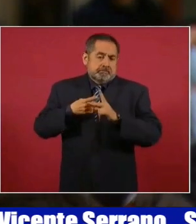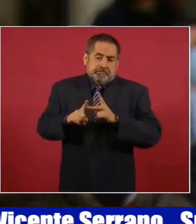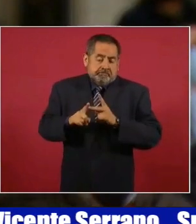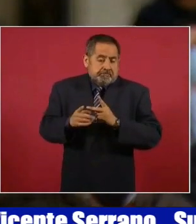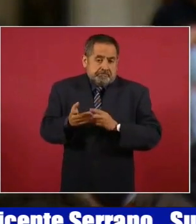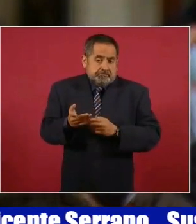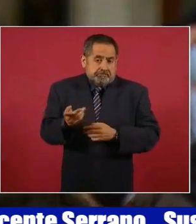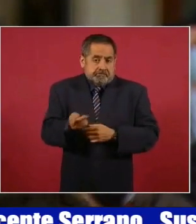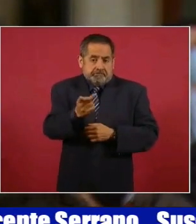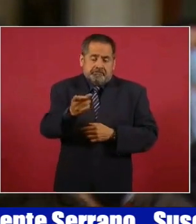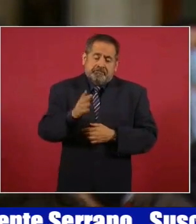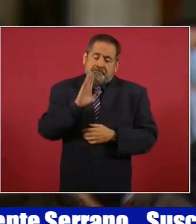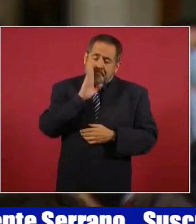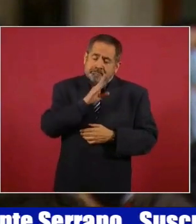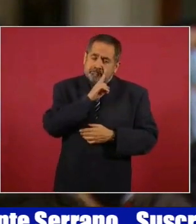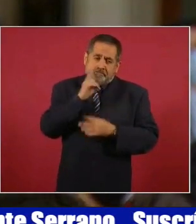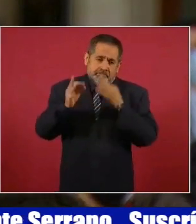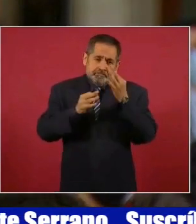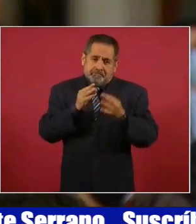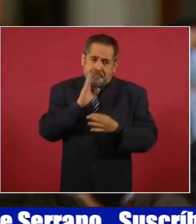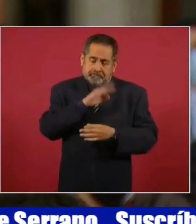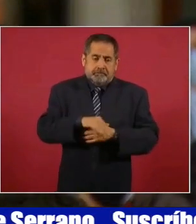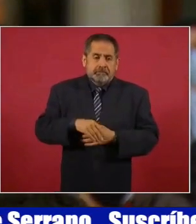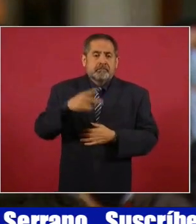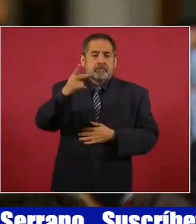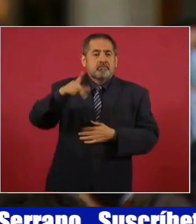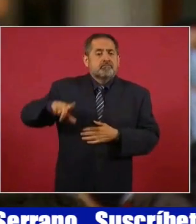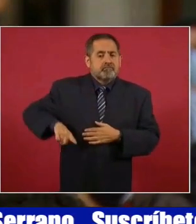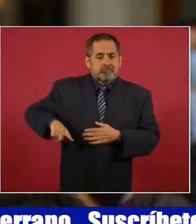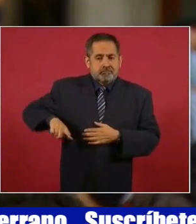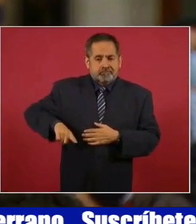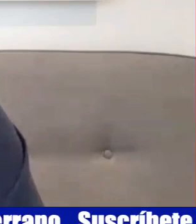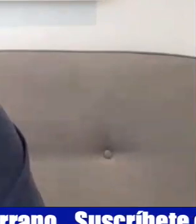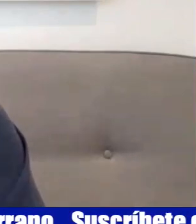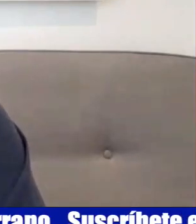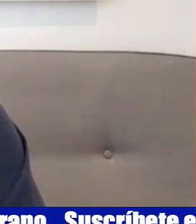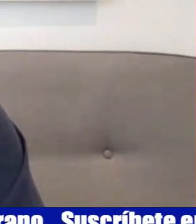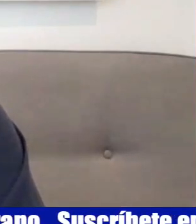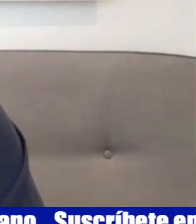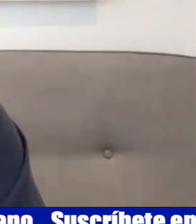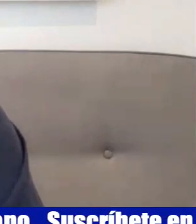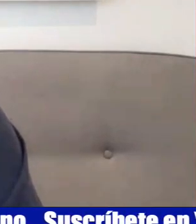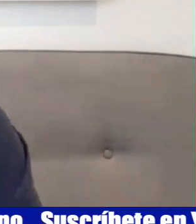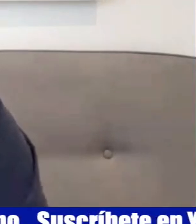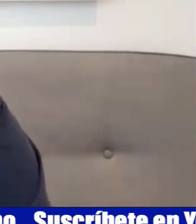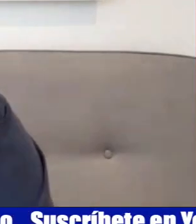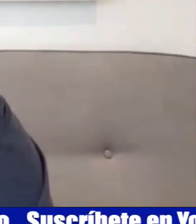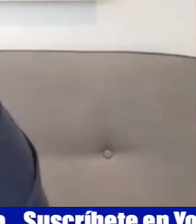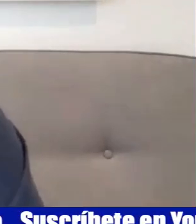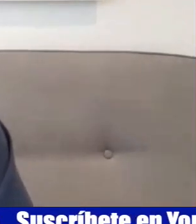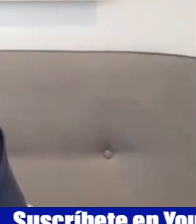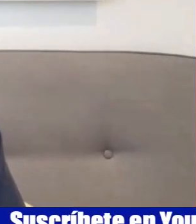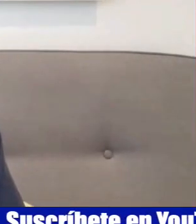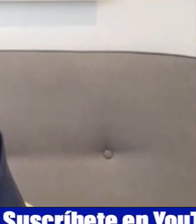orgulloso periodista de Univisión y del periódico Reforma. Y lo digo sin sarcasmo, él